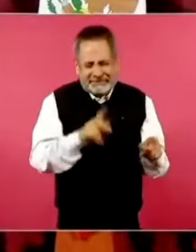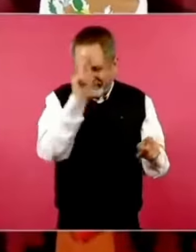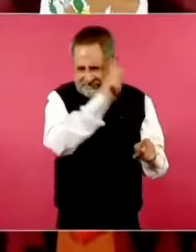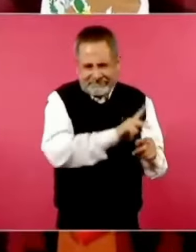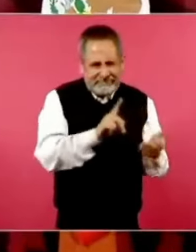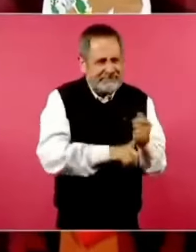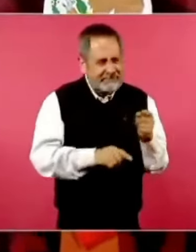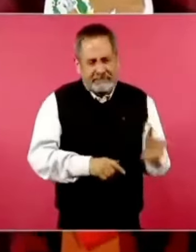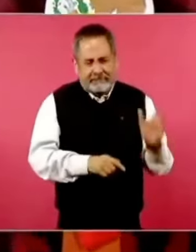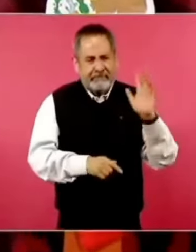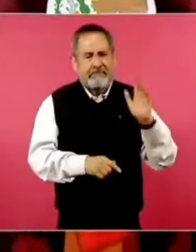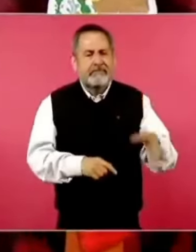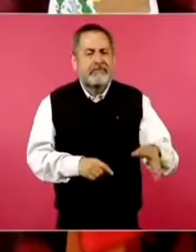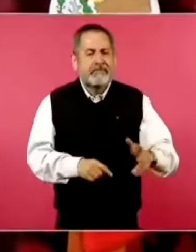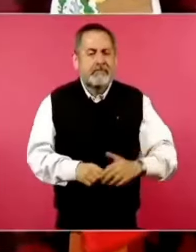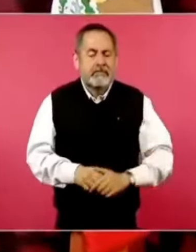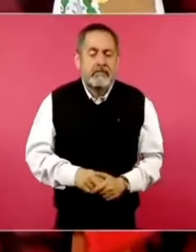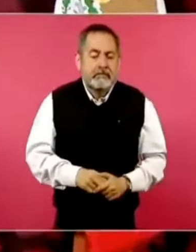solo